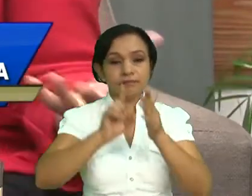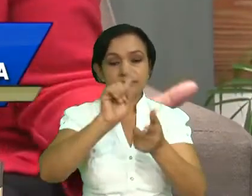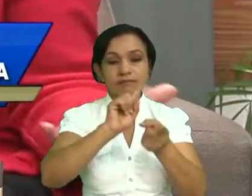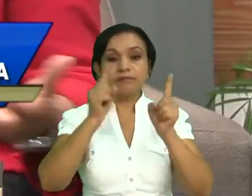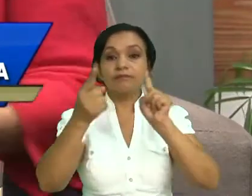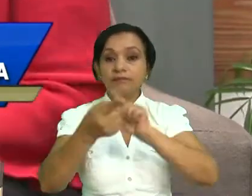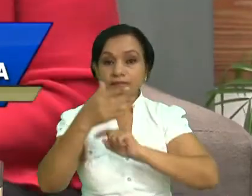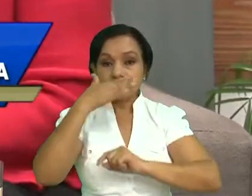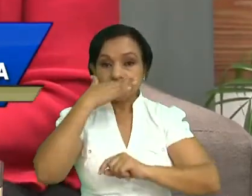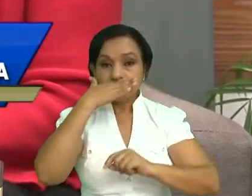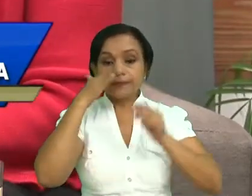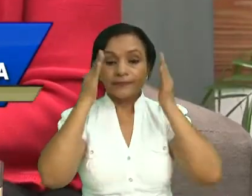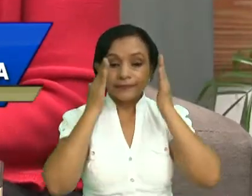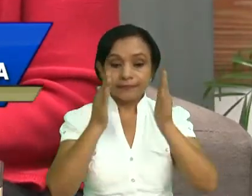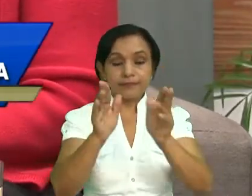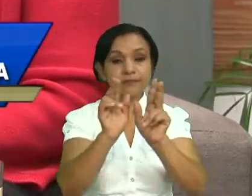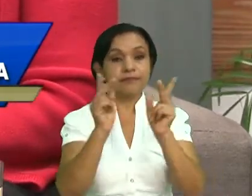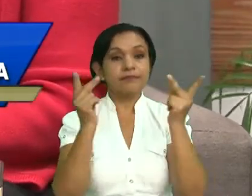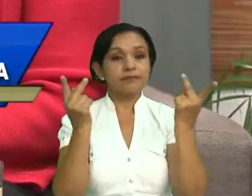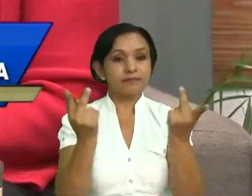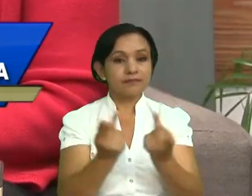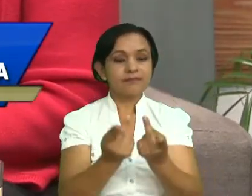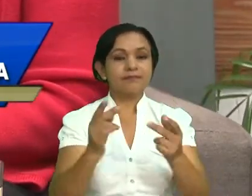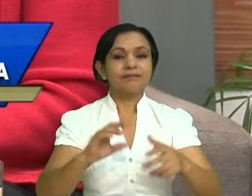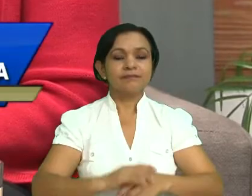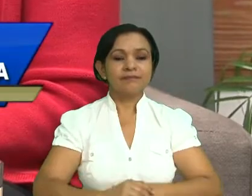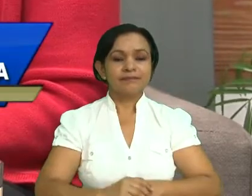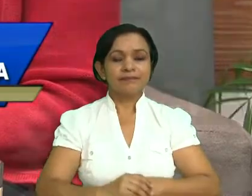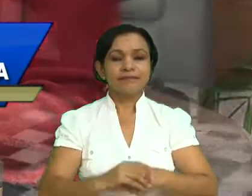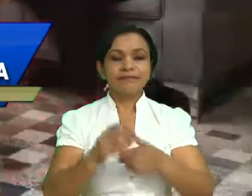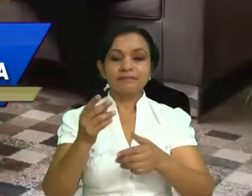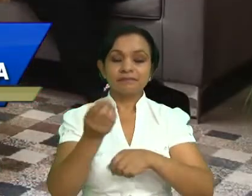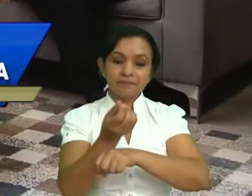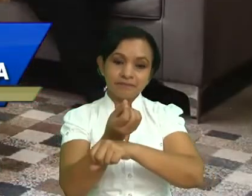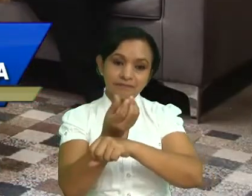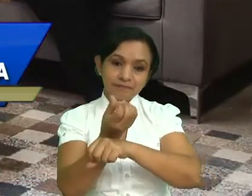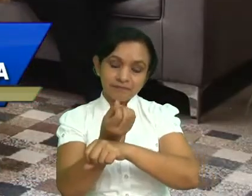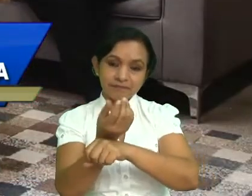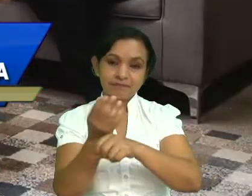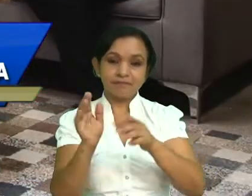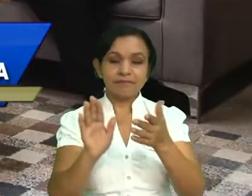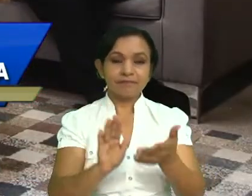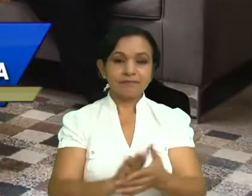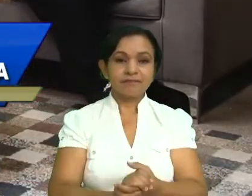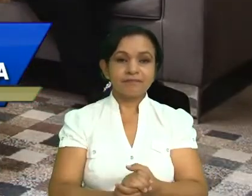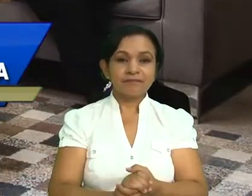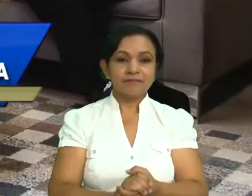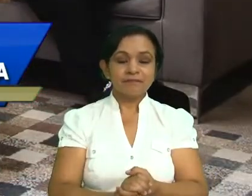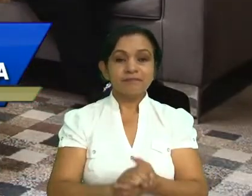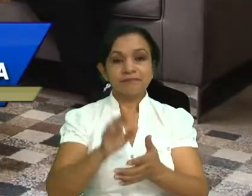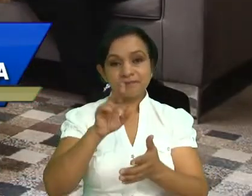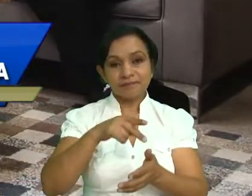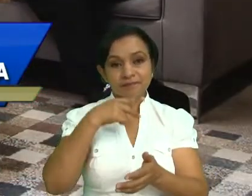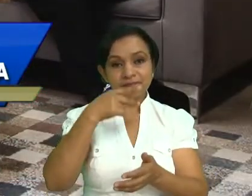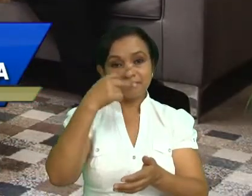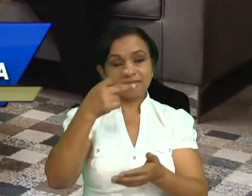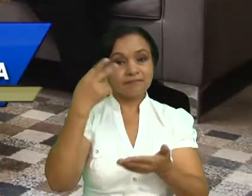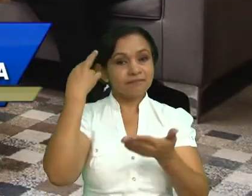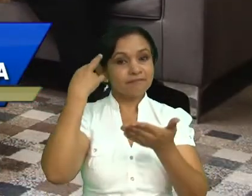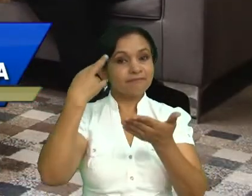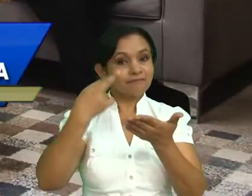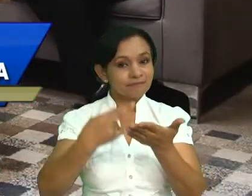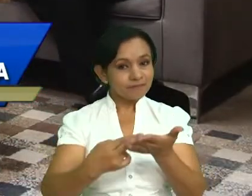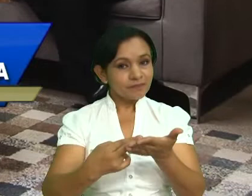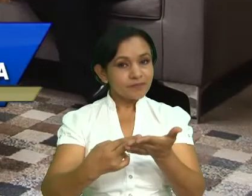está al servicio de la población. Claro que sí, alcaldesa. Pues de repente sus palabras me recordaron algo